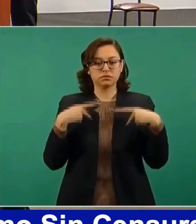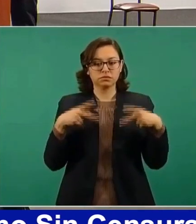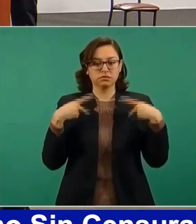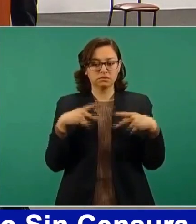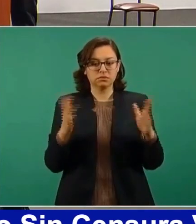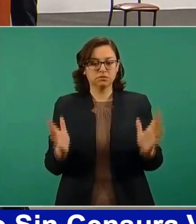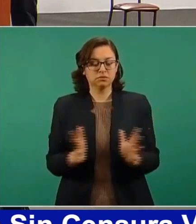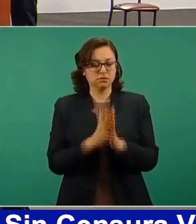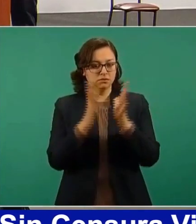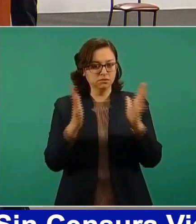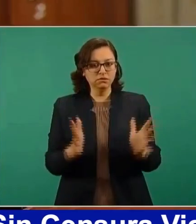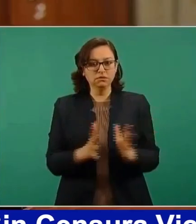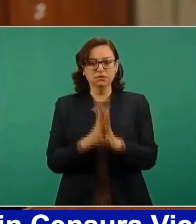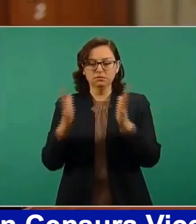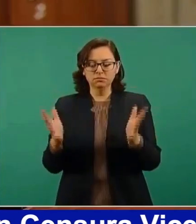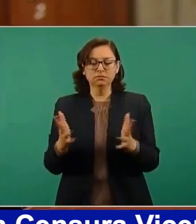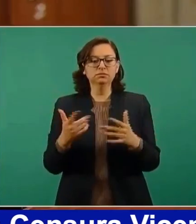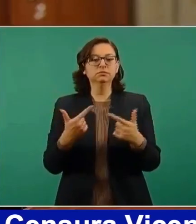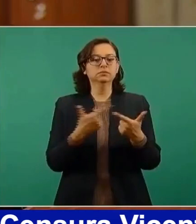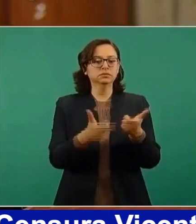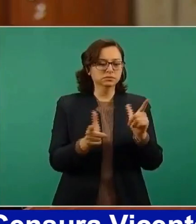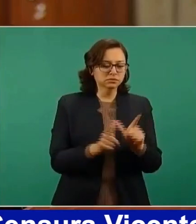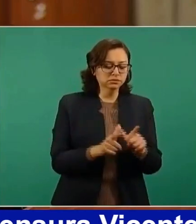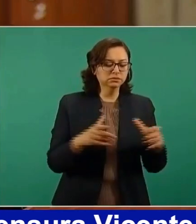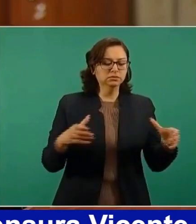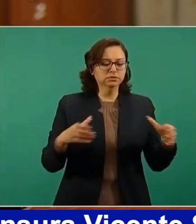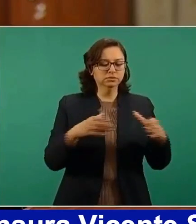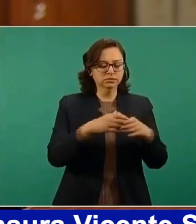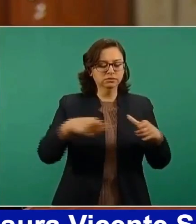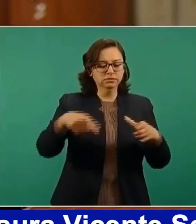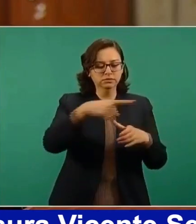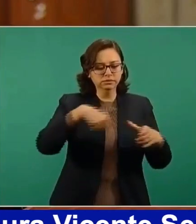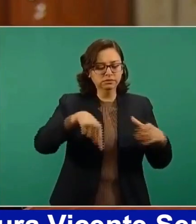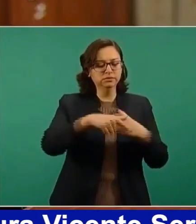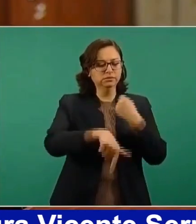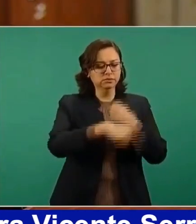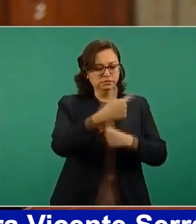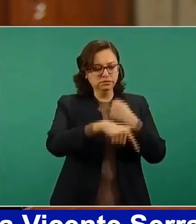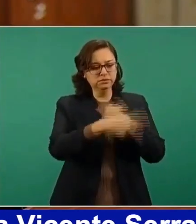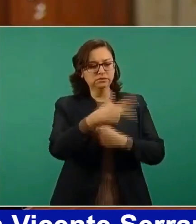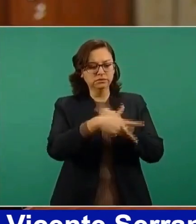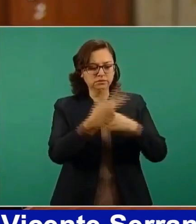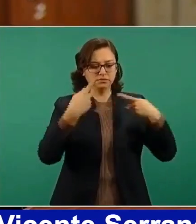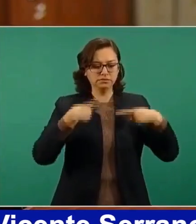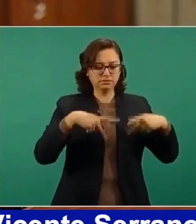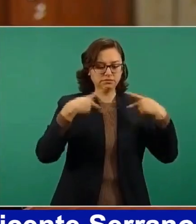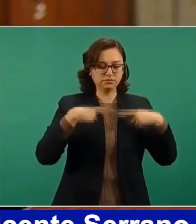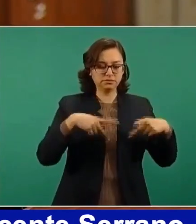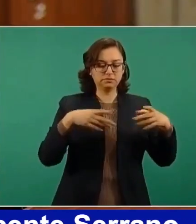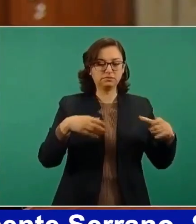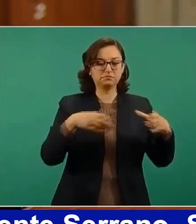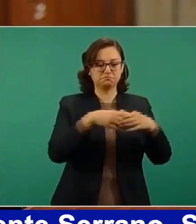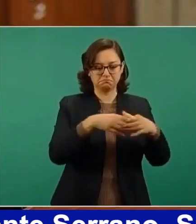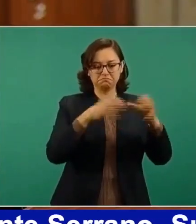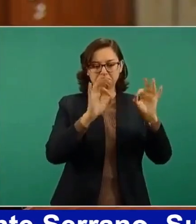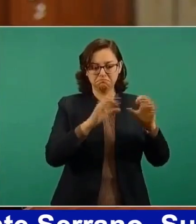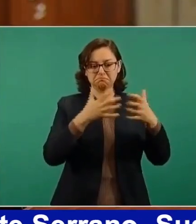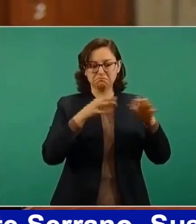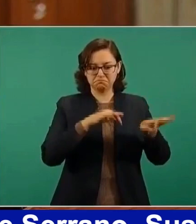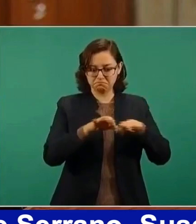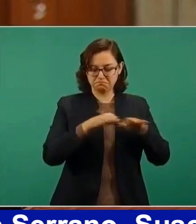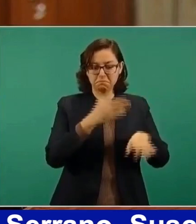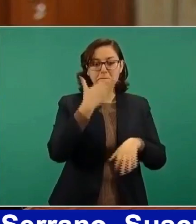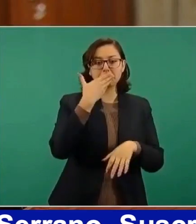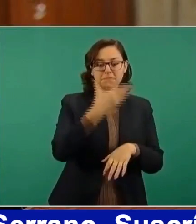los participantes, los 12 o 13 integrantes de cada una de las brigadas está funcionando, y